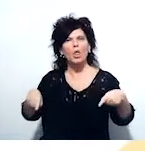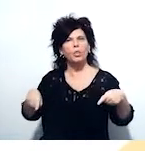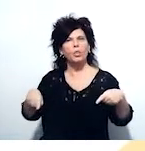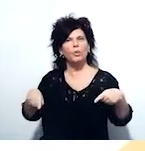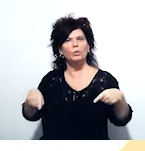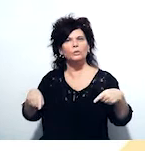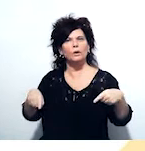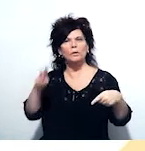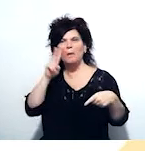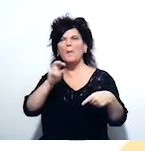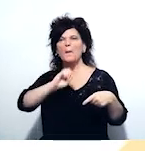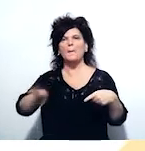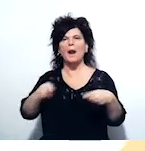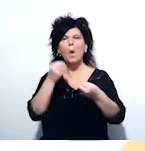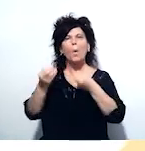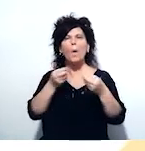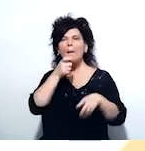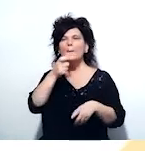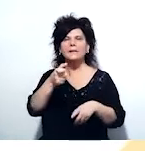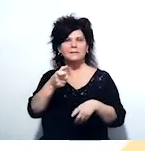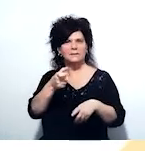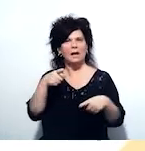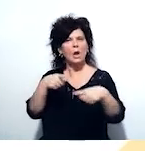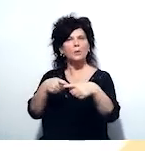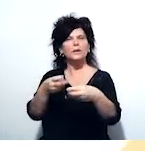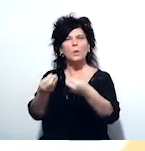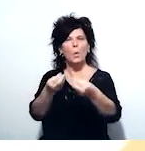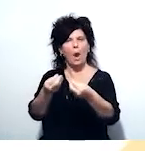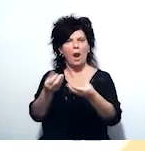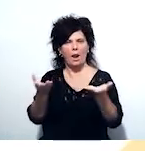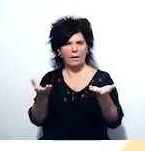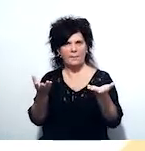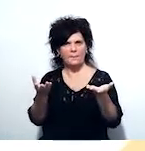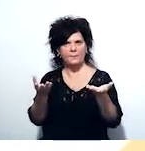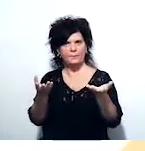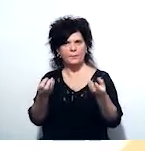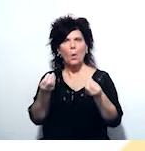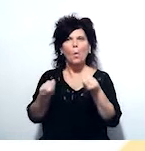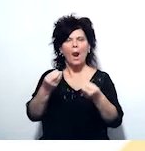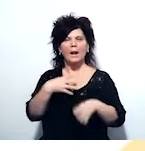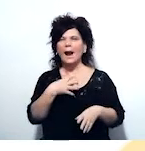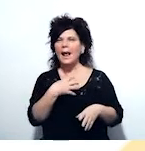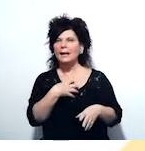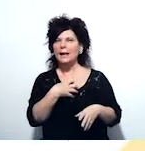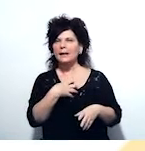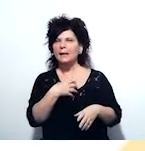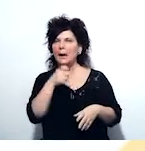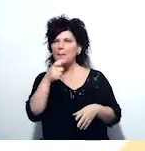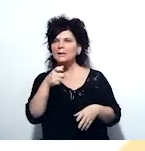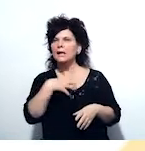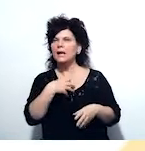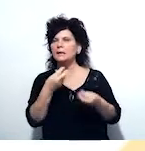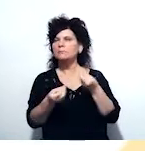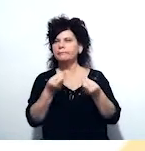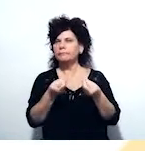salud? ¿Cuál es el mensaje? ¿Qué tipo de mensaje? ¿Qué formato tomó el mensaje? ¿Y qué características tenía ese mensaje? Puede